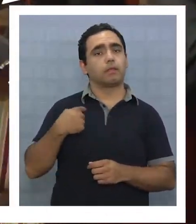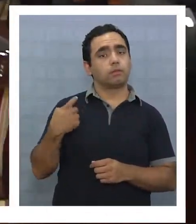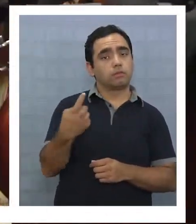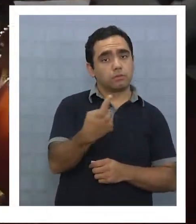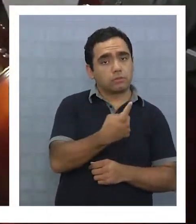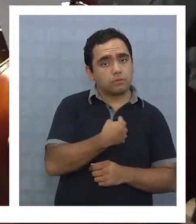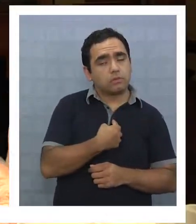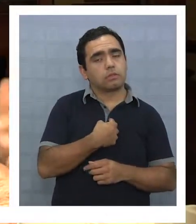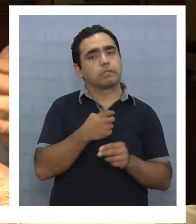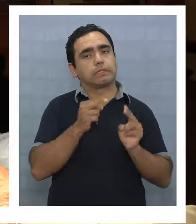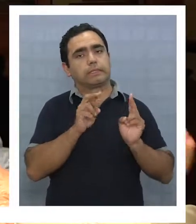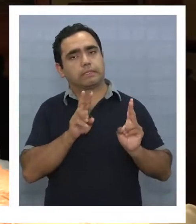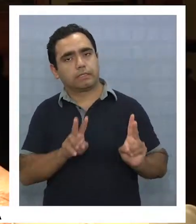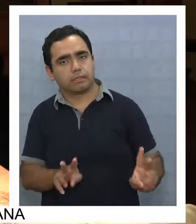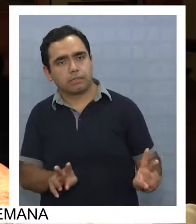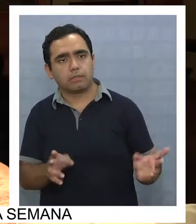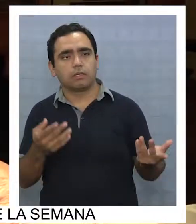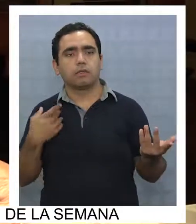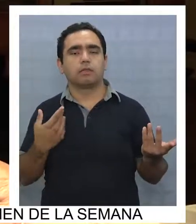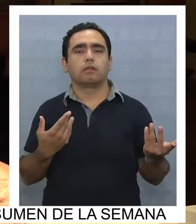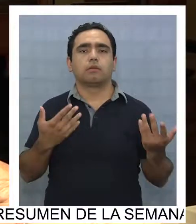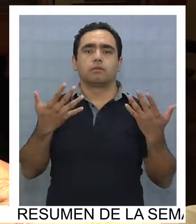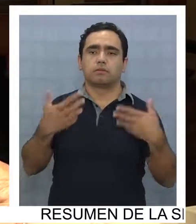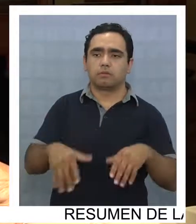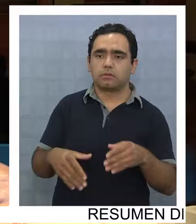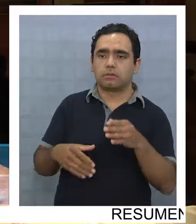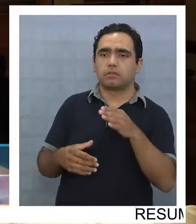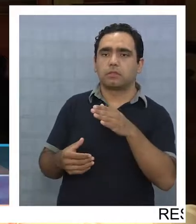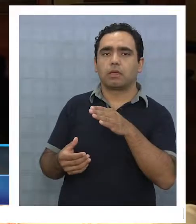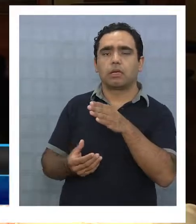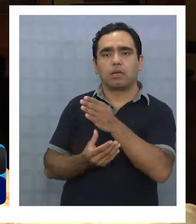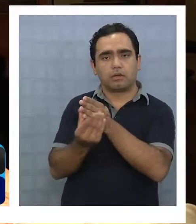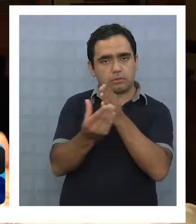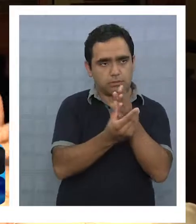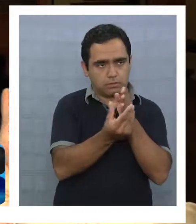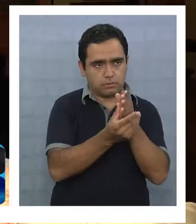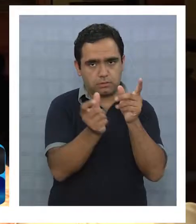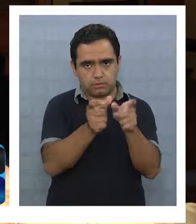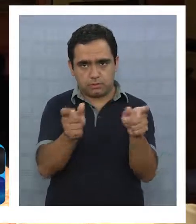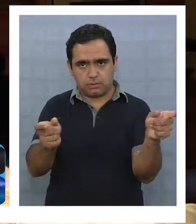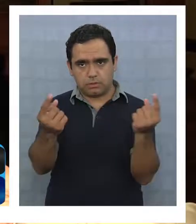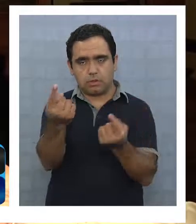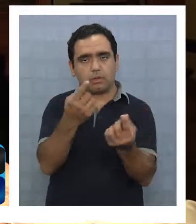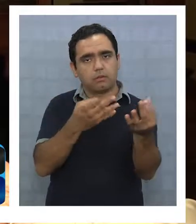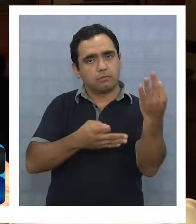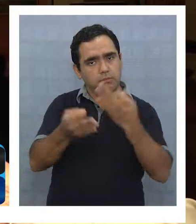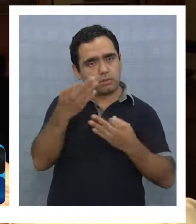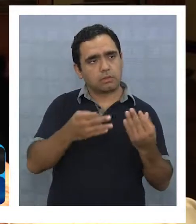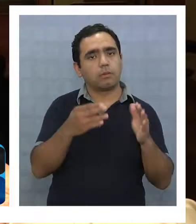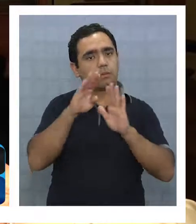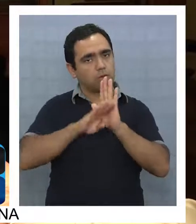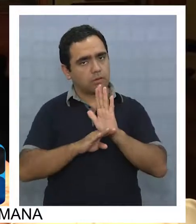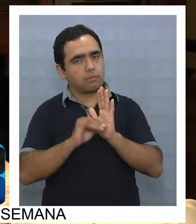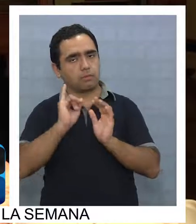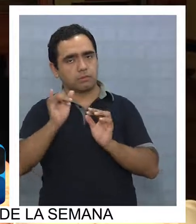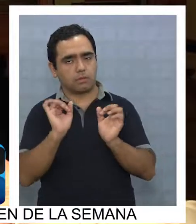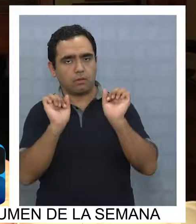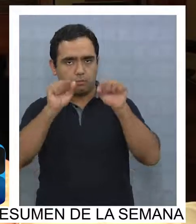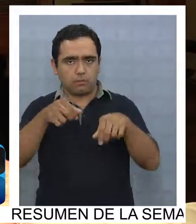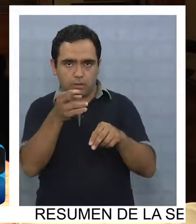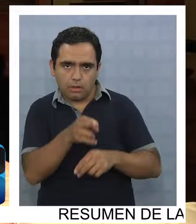que nos han manifestado públicamente los señores consejeros que el programa se va a renovar. Lo que sí,